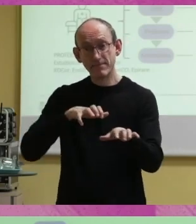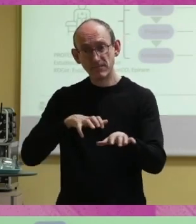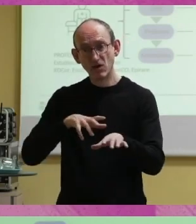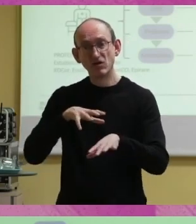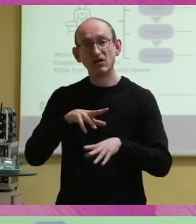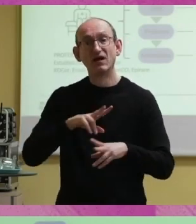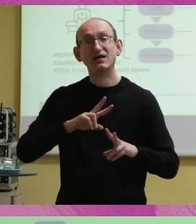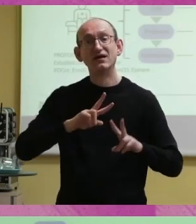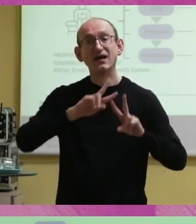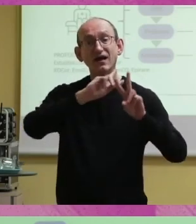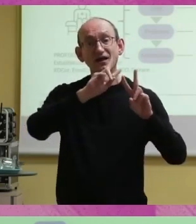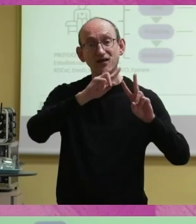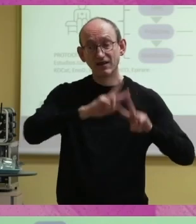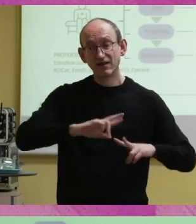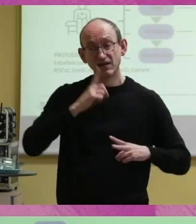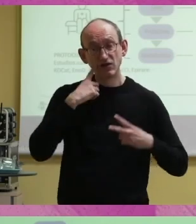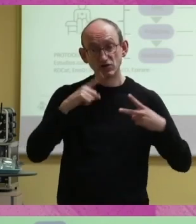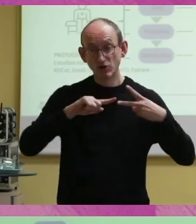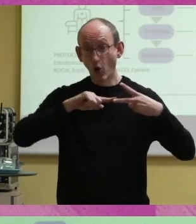con exomas,